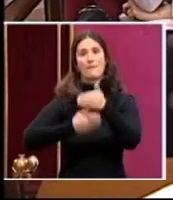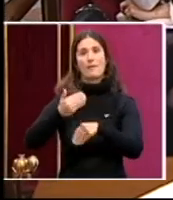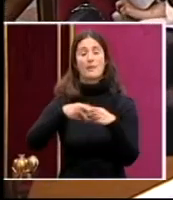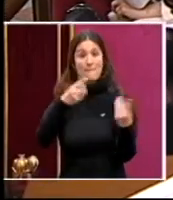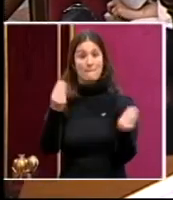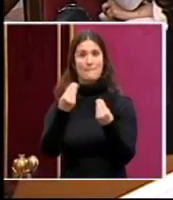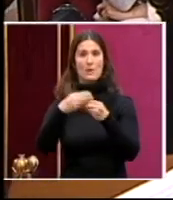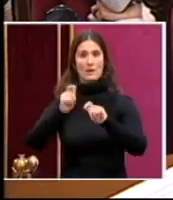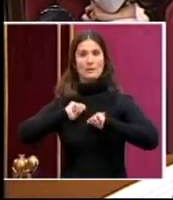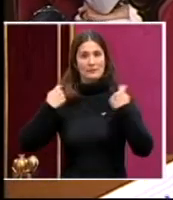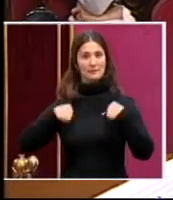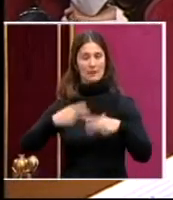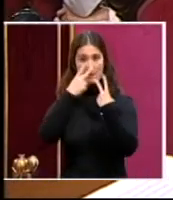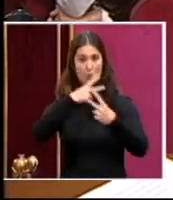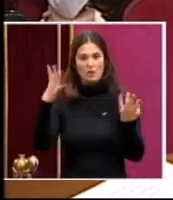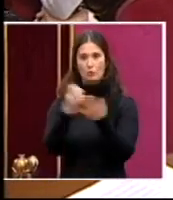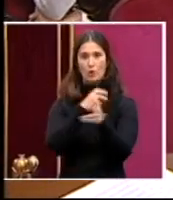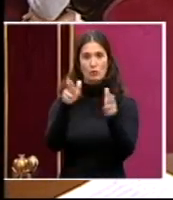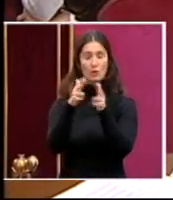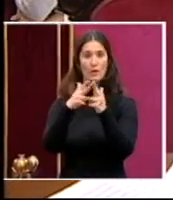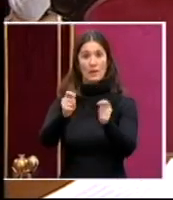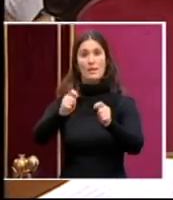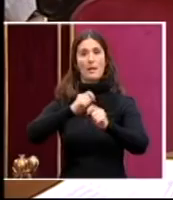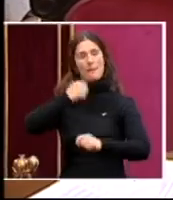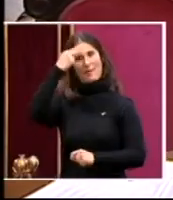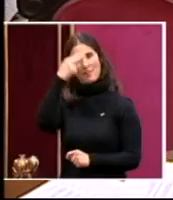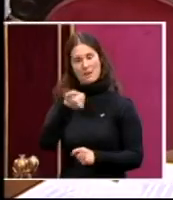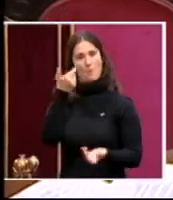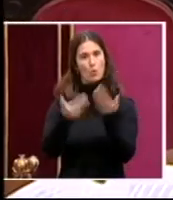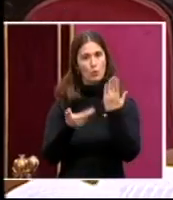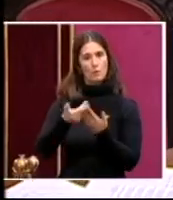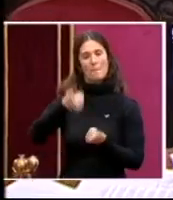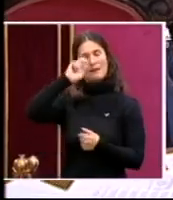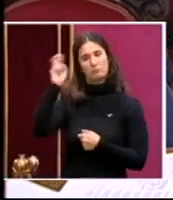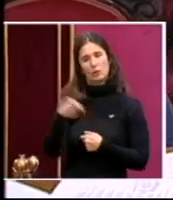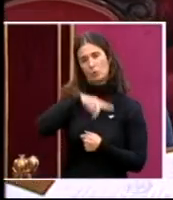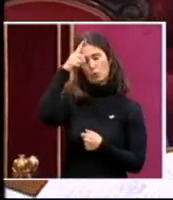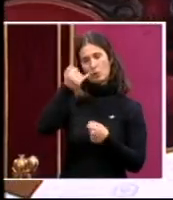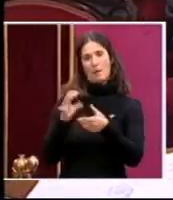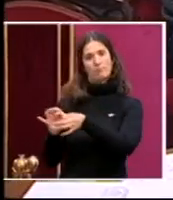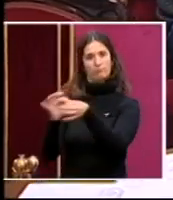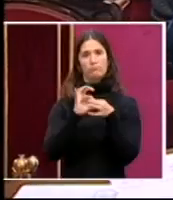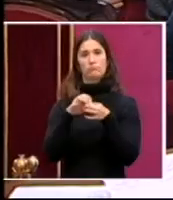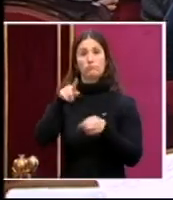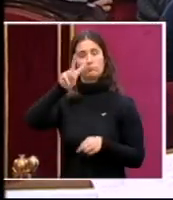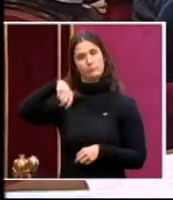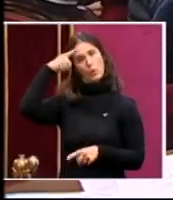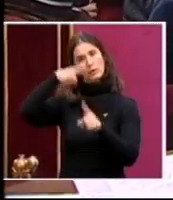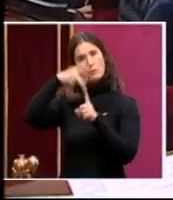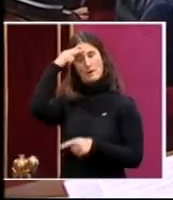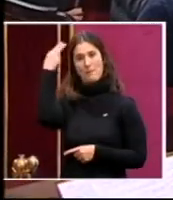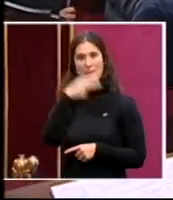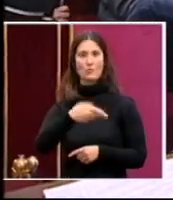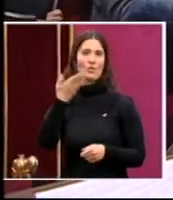la salud democrática de toda la sociedad y la hará más digna y más justa, más intercultural y cohesionada, basada en un respeto a los